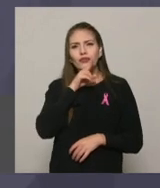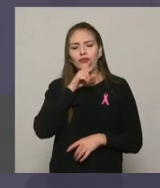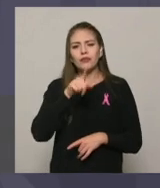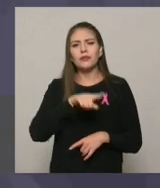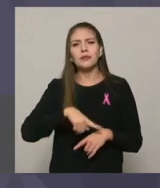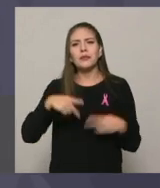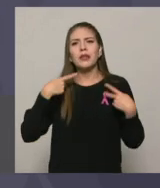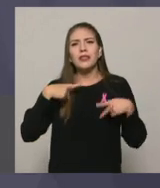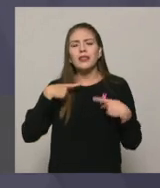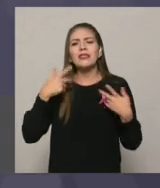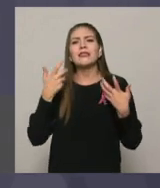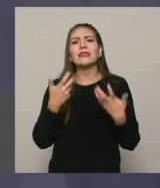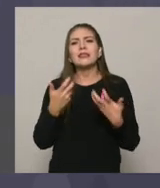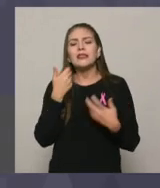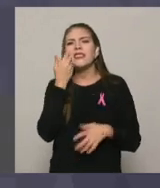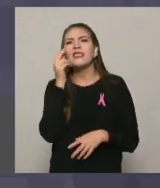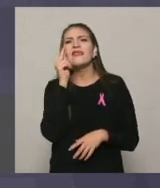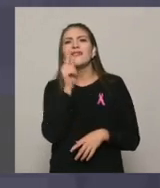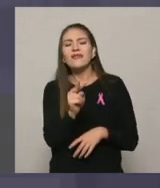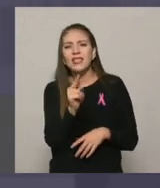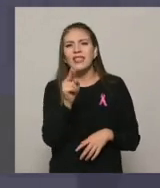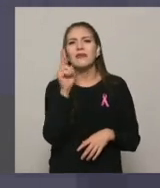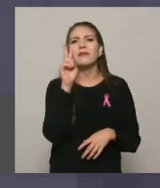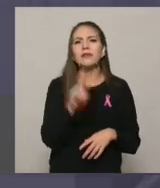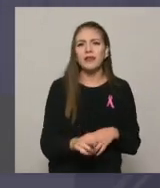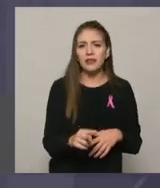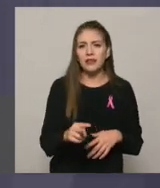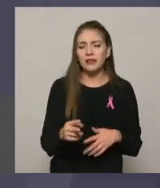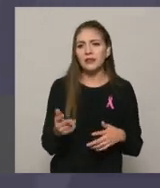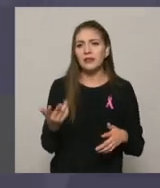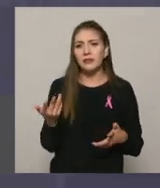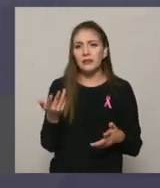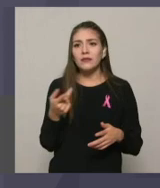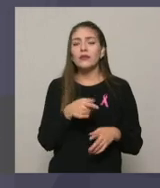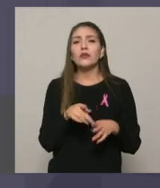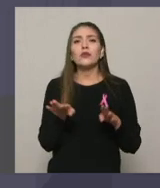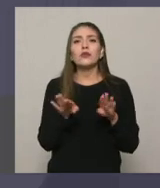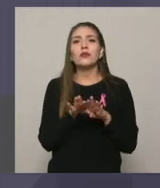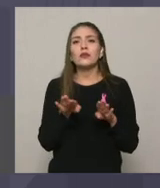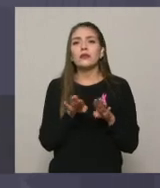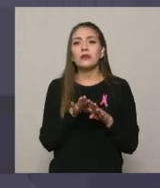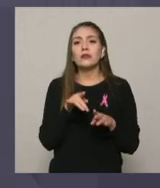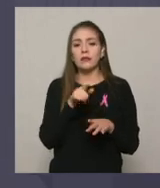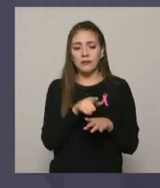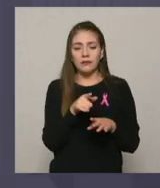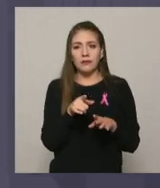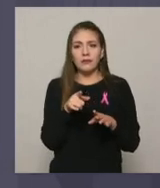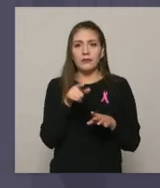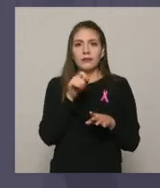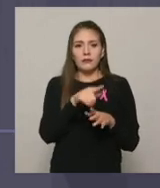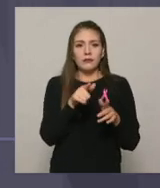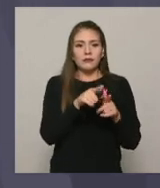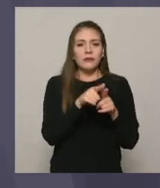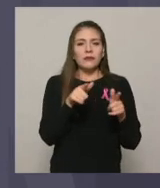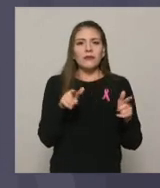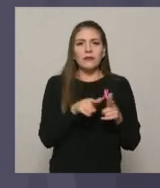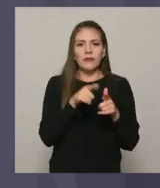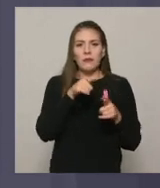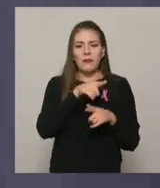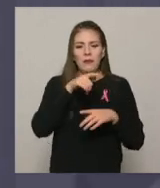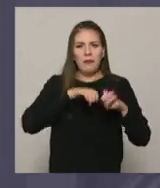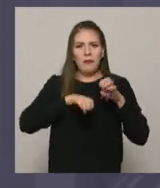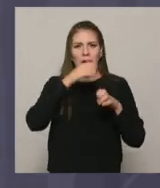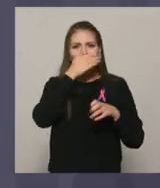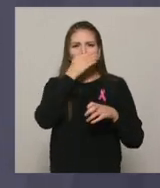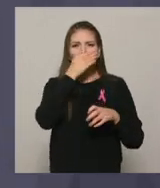sociedad quiere ver en los medios de comunicación. La cercanía de estos medios de comunicación, de los grupos empresariales con el